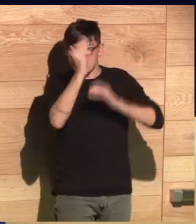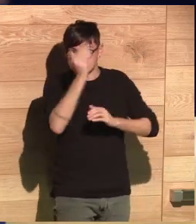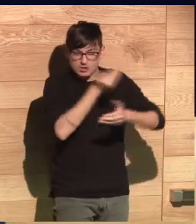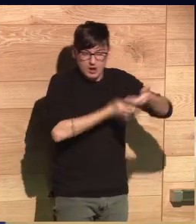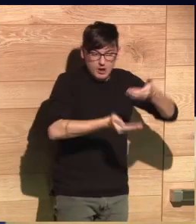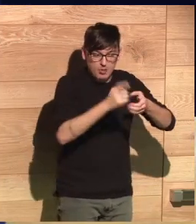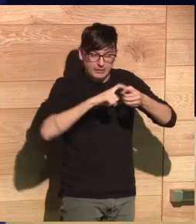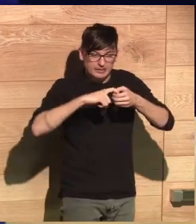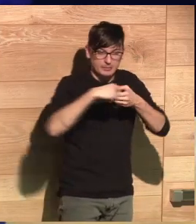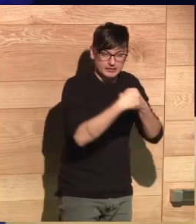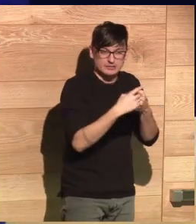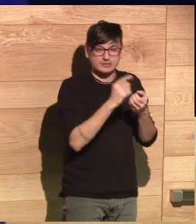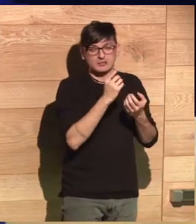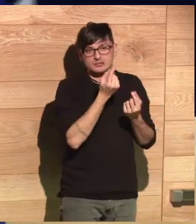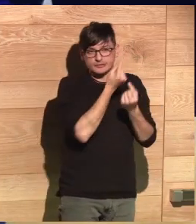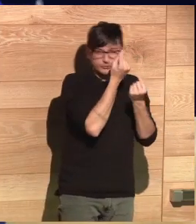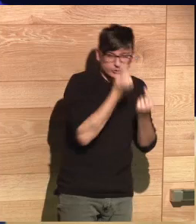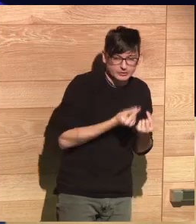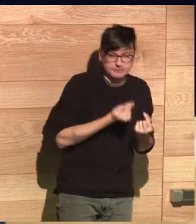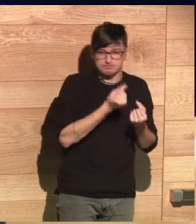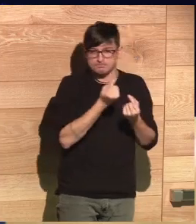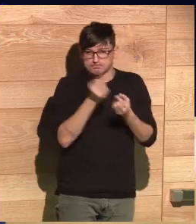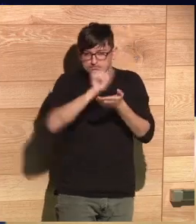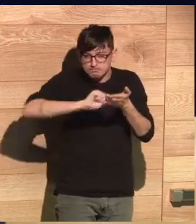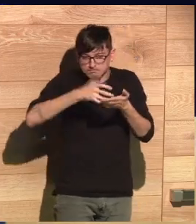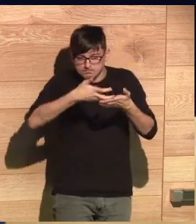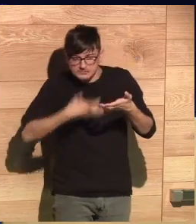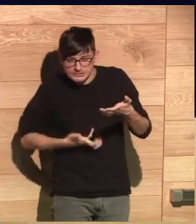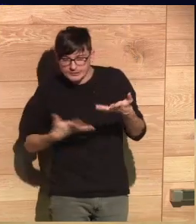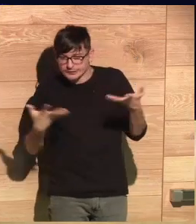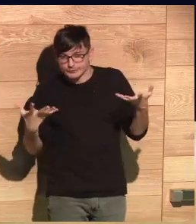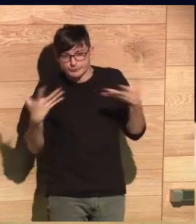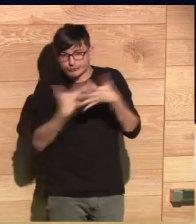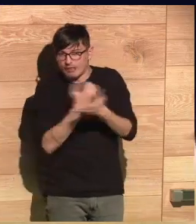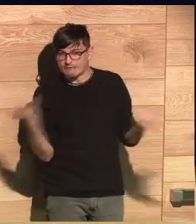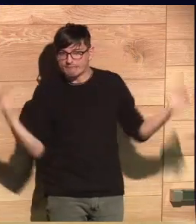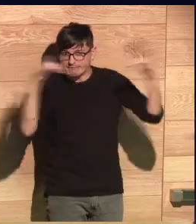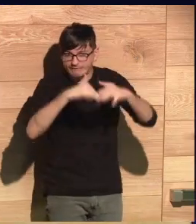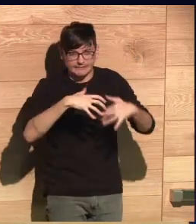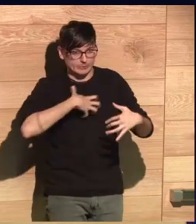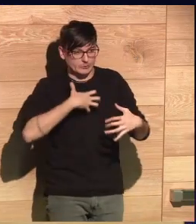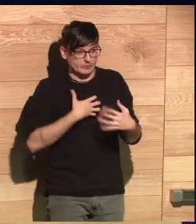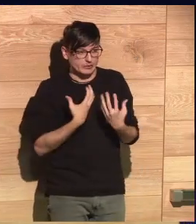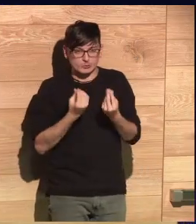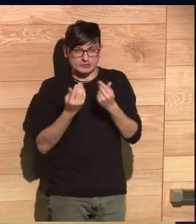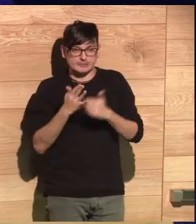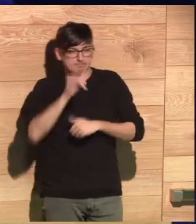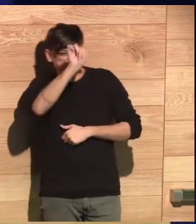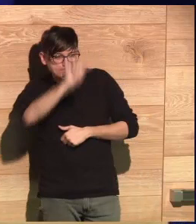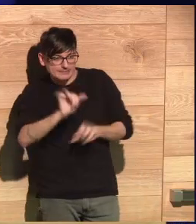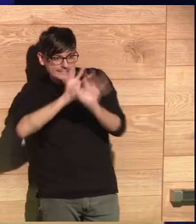participando, entre escritoras, ilustradoras. No hemos podido traer a todas, muchas nos están siguiendo en ese streaming de Fundación Telefónica. También